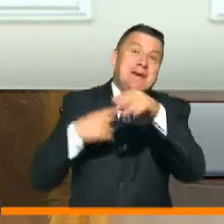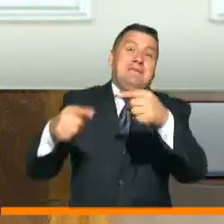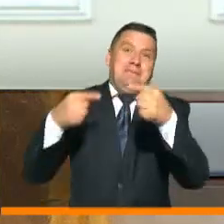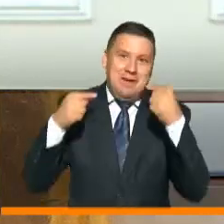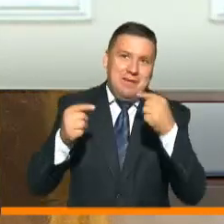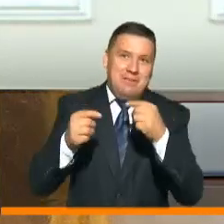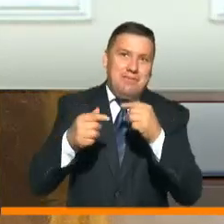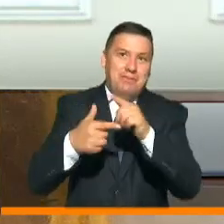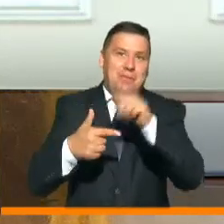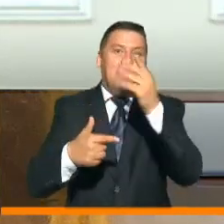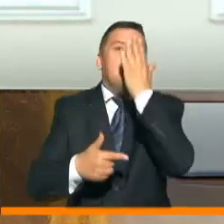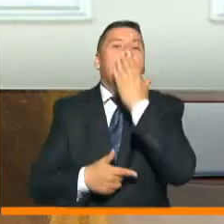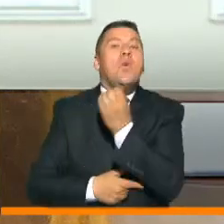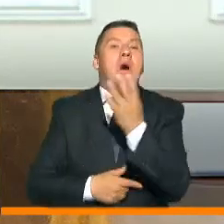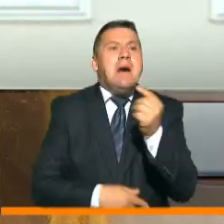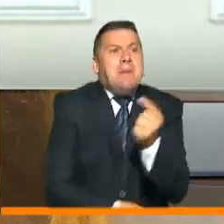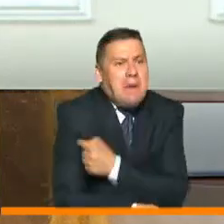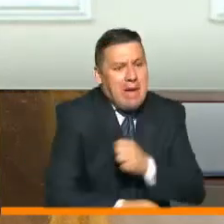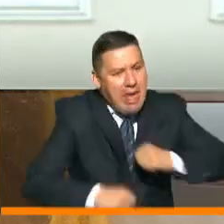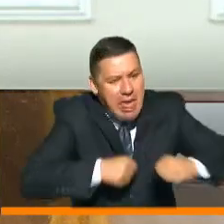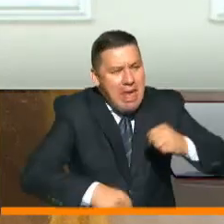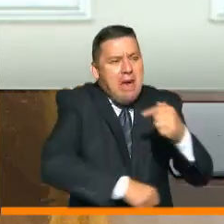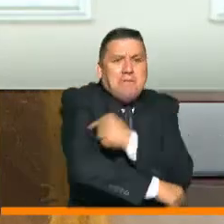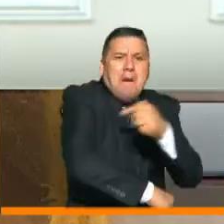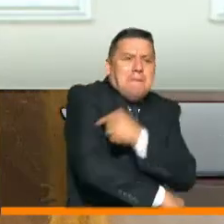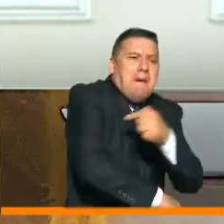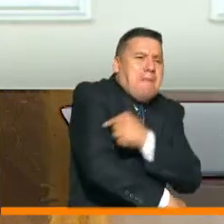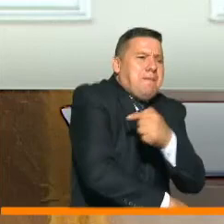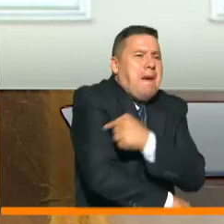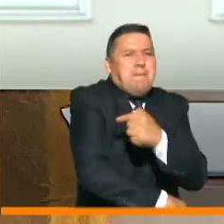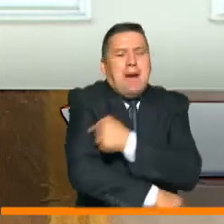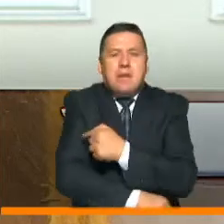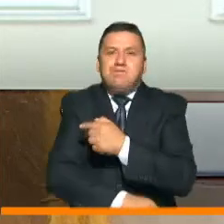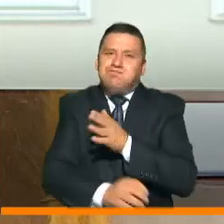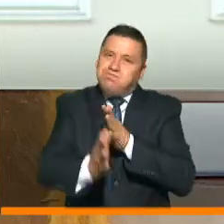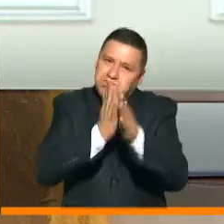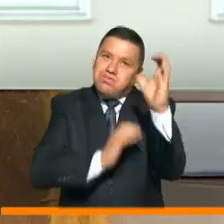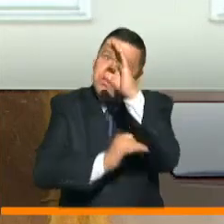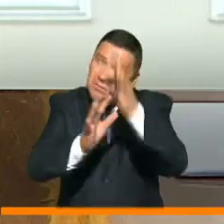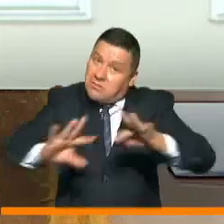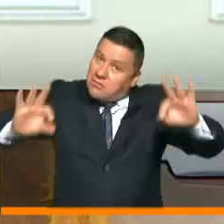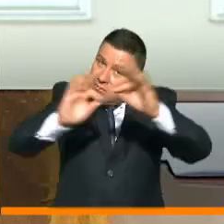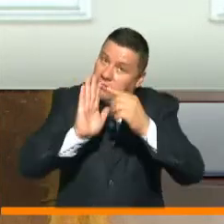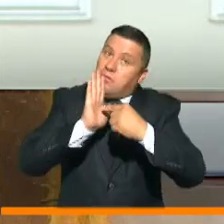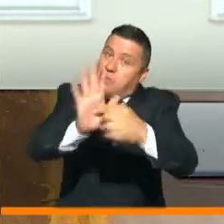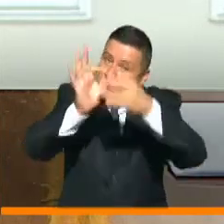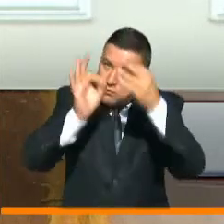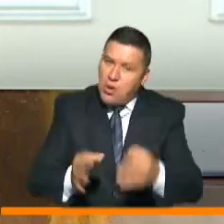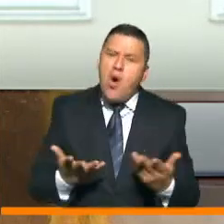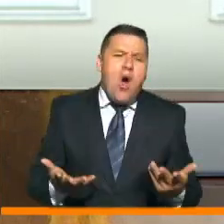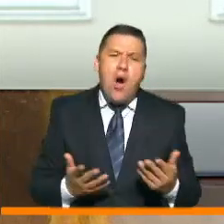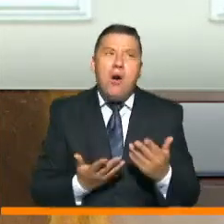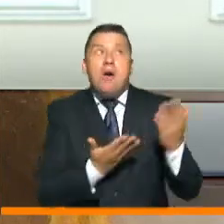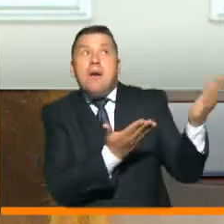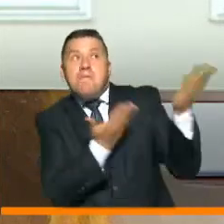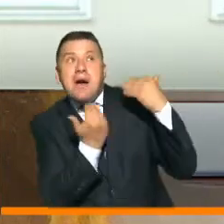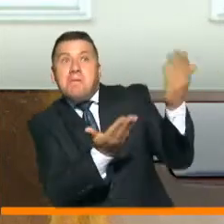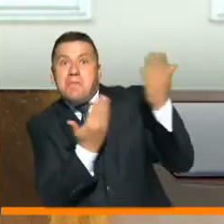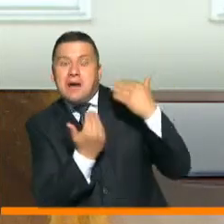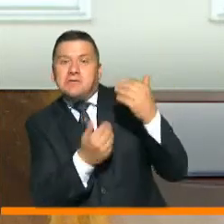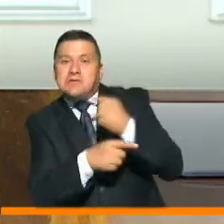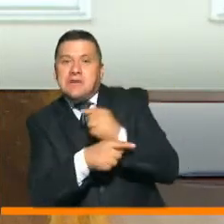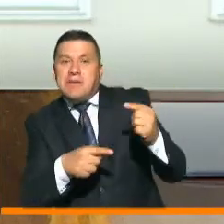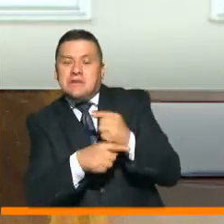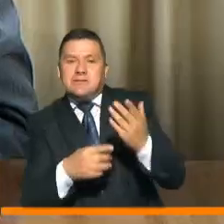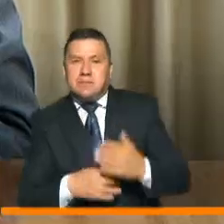eso también depende de los flujos de vacunas y por eso es muy importante que le transmitamos a los colombianos cómo serán los flujos esperados en las